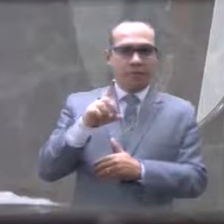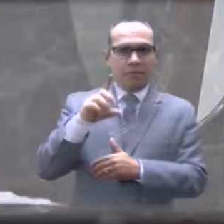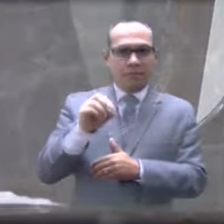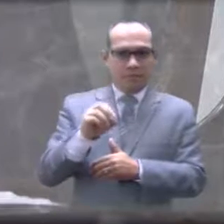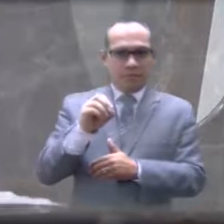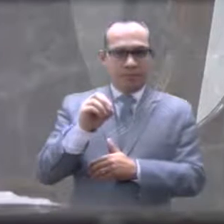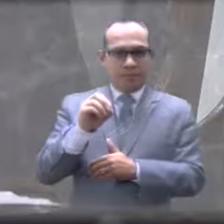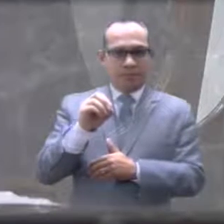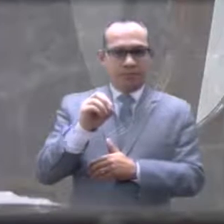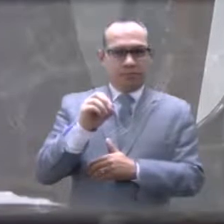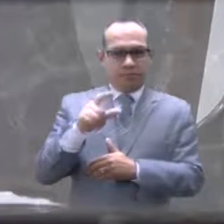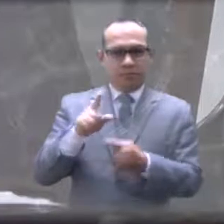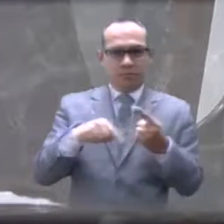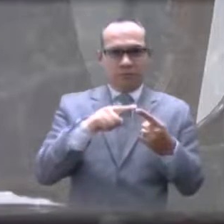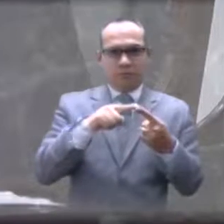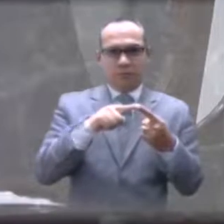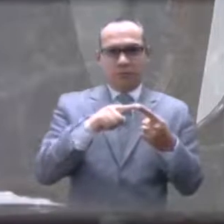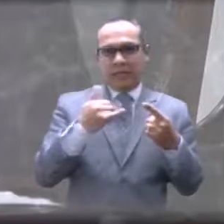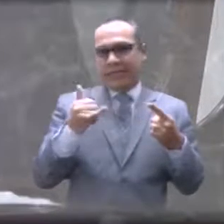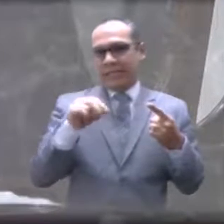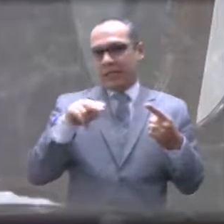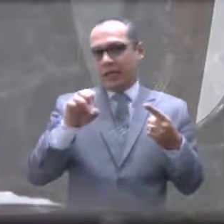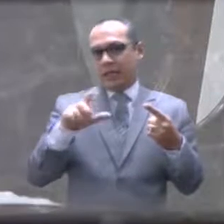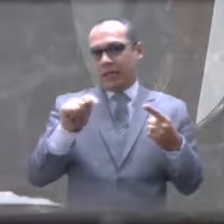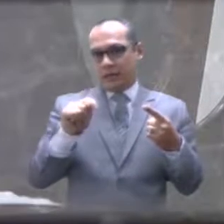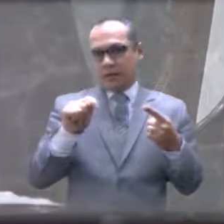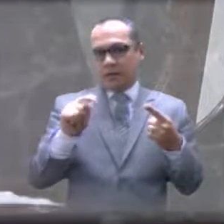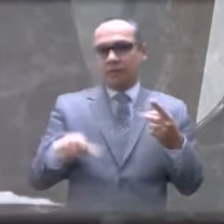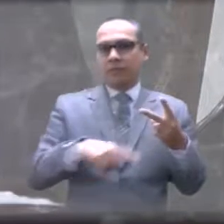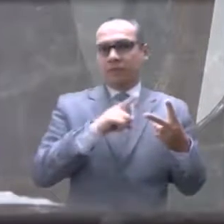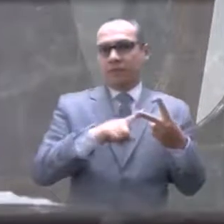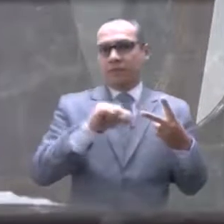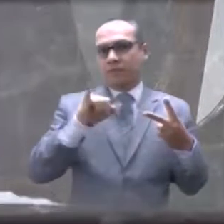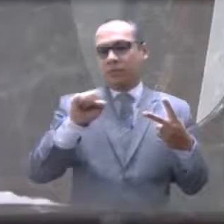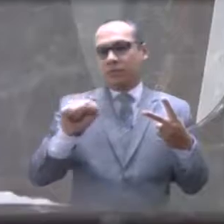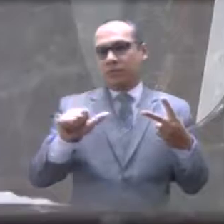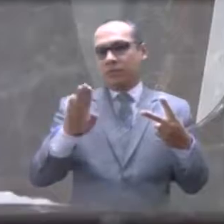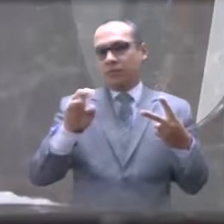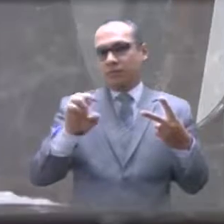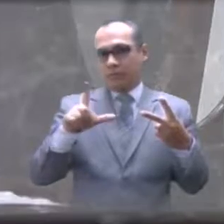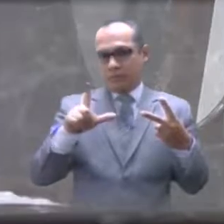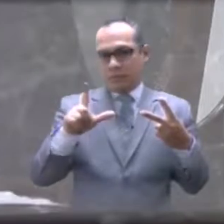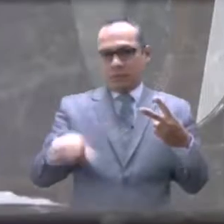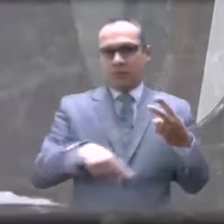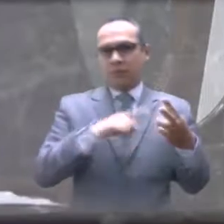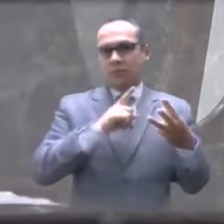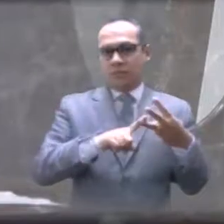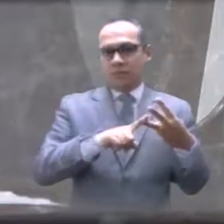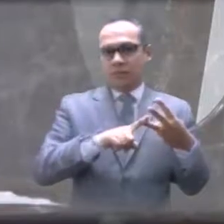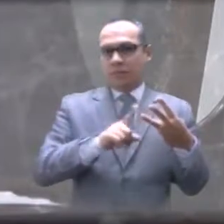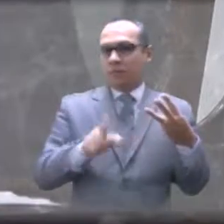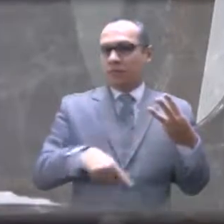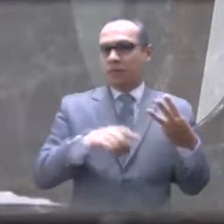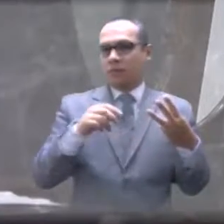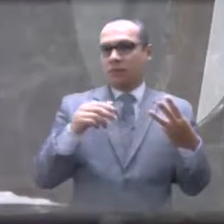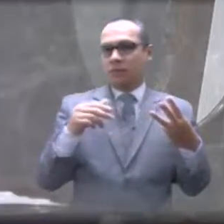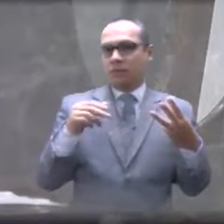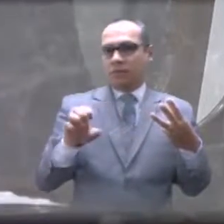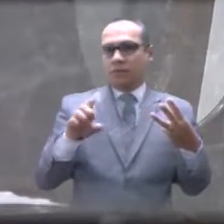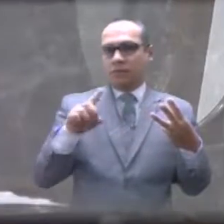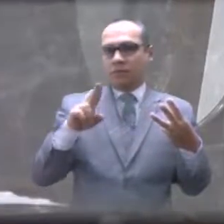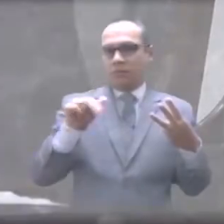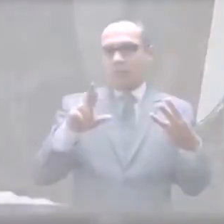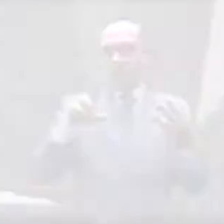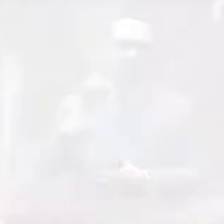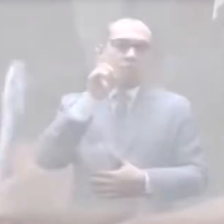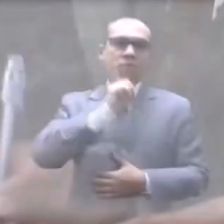1. Janet Herrera Meneses; 2. Isabel Sepúlveda Montaño; y 3. Eduardo Castillo